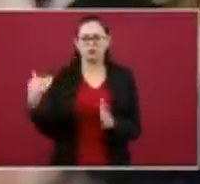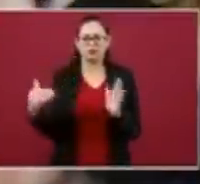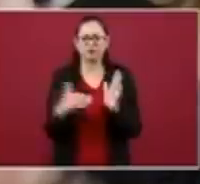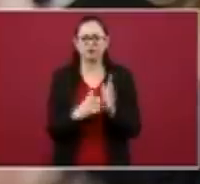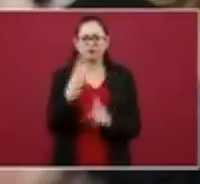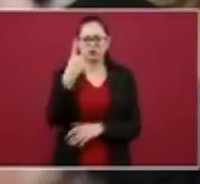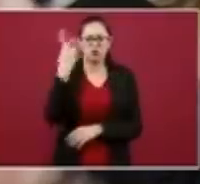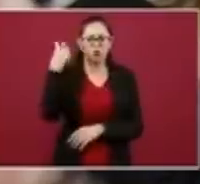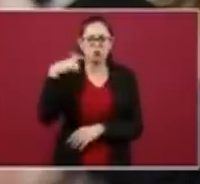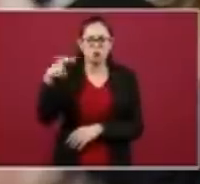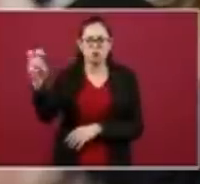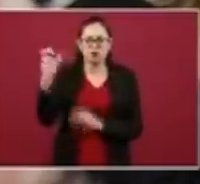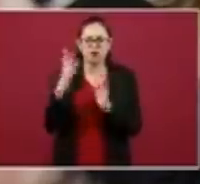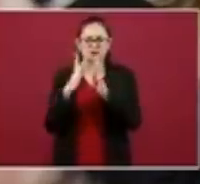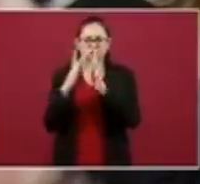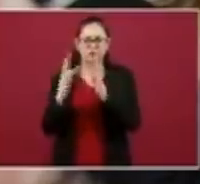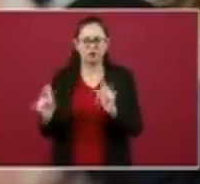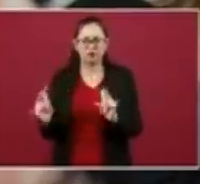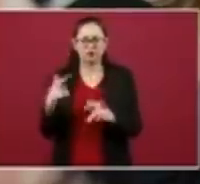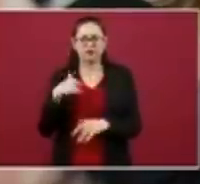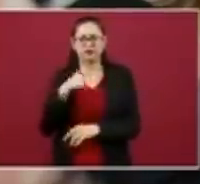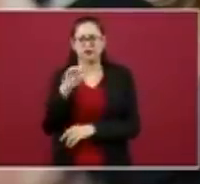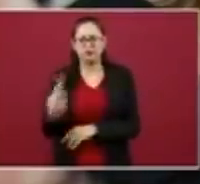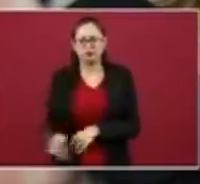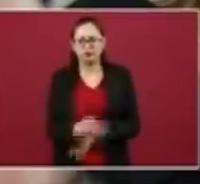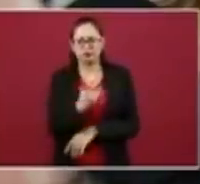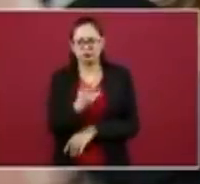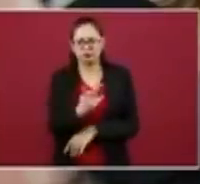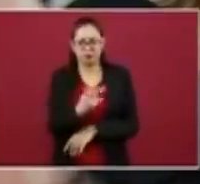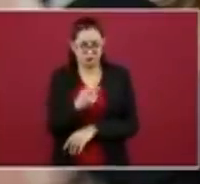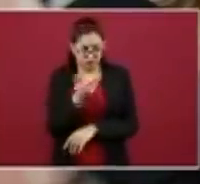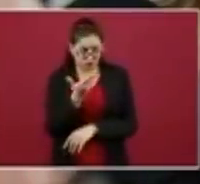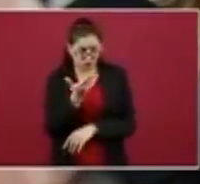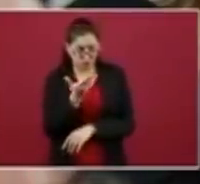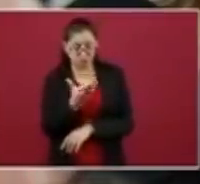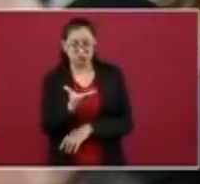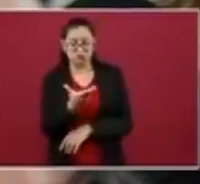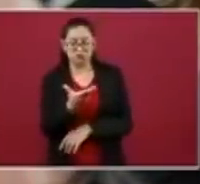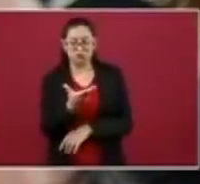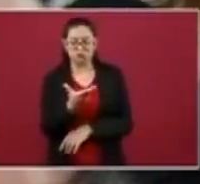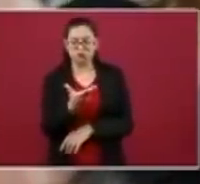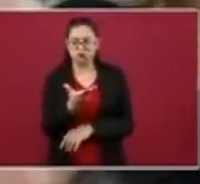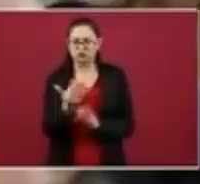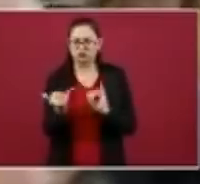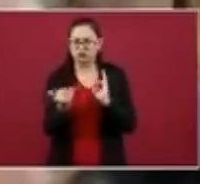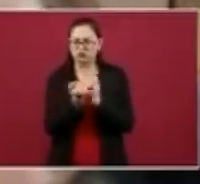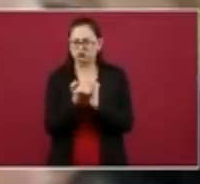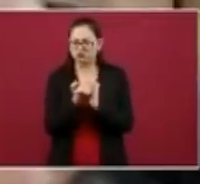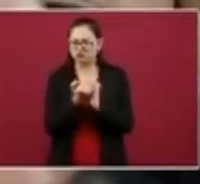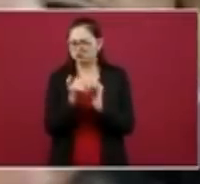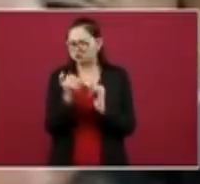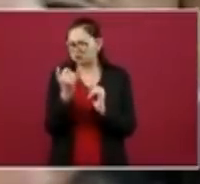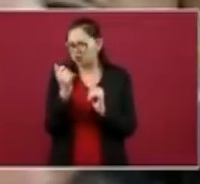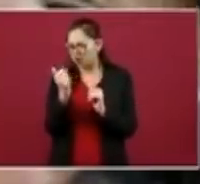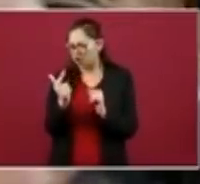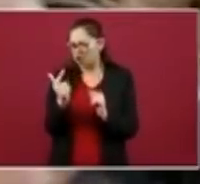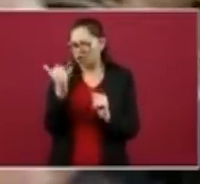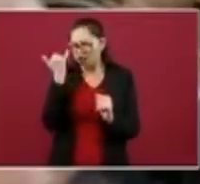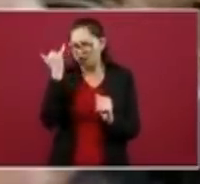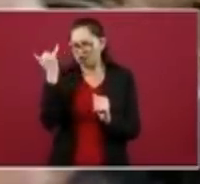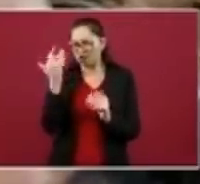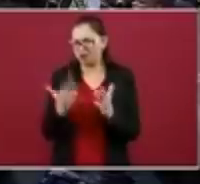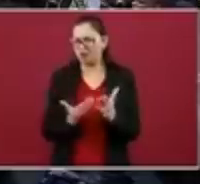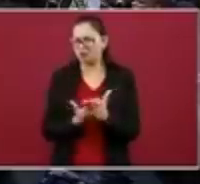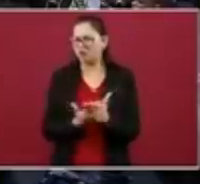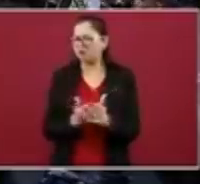en un viaje a París. Mi pregunta es, ¿usted va a presentar alguna iniciativa, alguna estrategia? Ya no van a